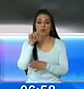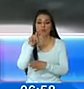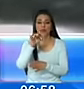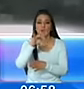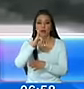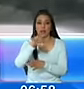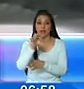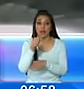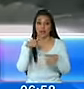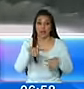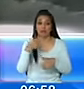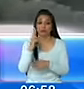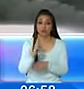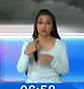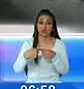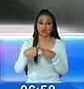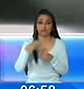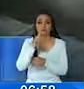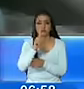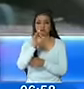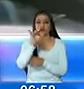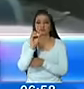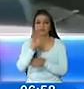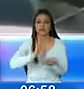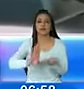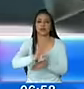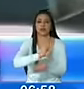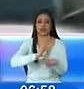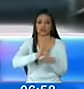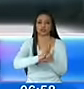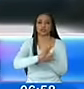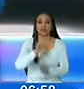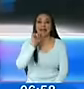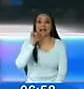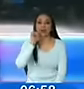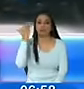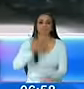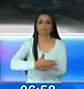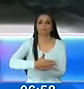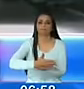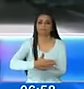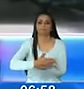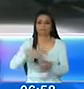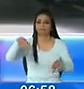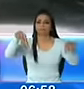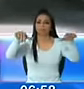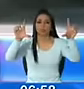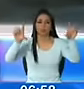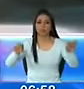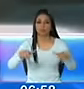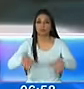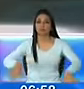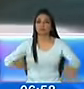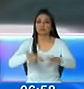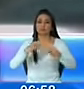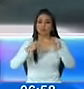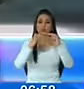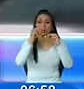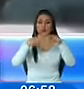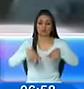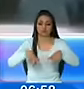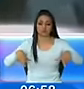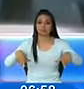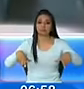barrios del sur de la ciudad van a sufrir de un corte de agua potable, pues aquí en este lugar se está realizando una obra para ampliar